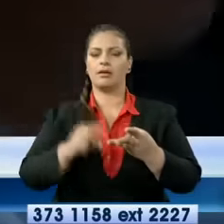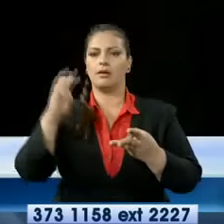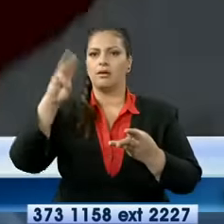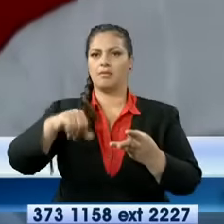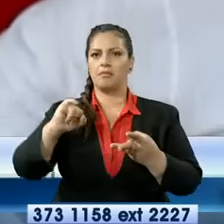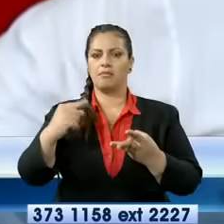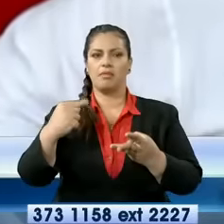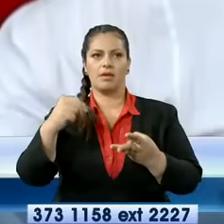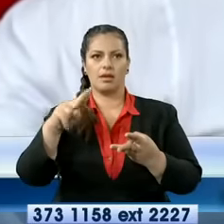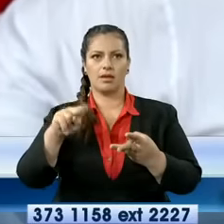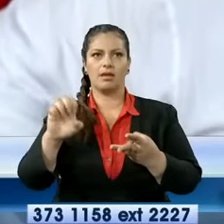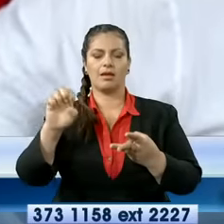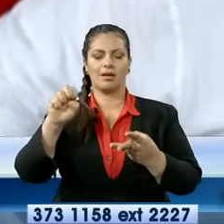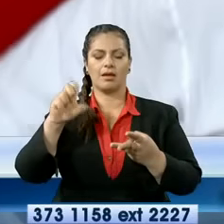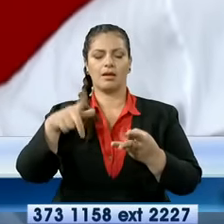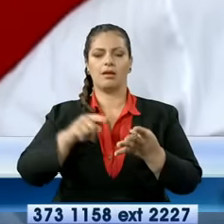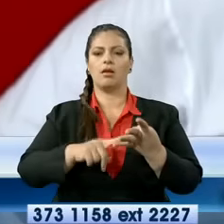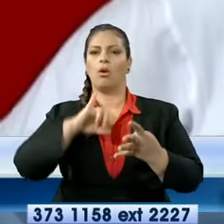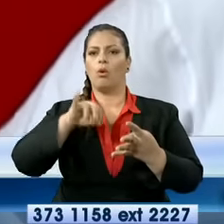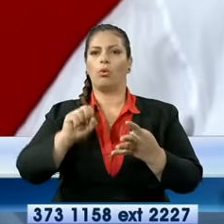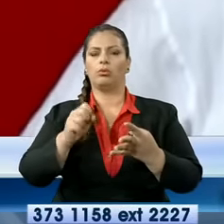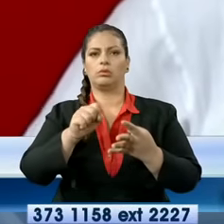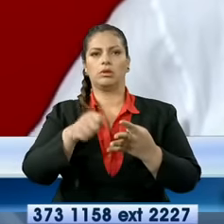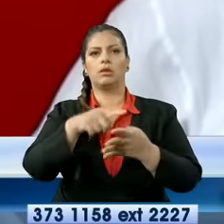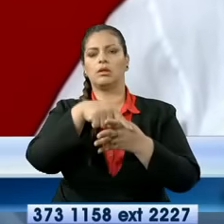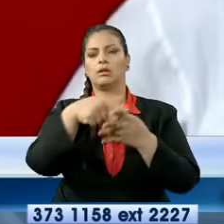Guamaní. Afortunadamente están fuera de peligro,